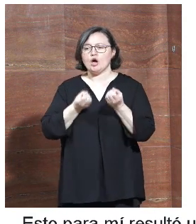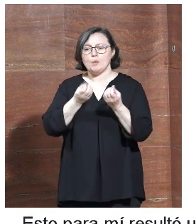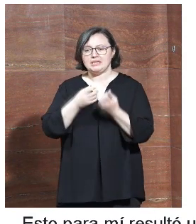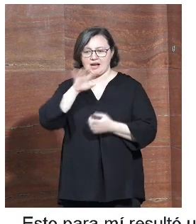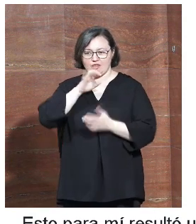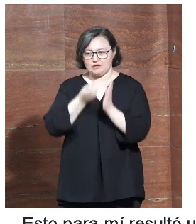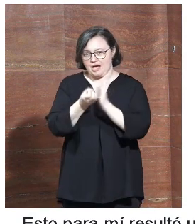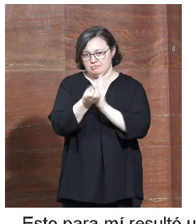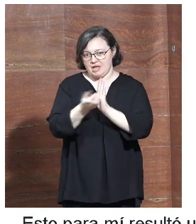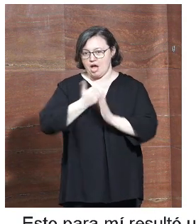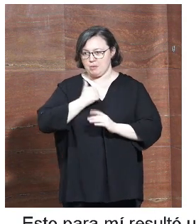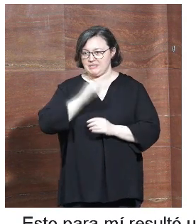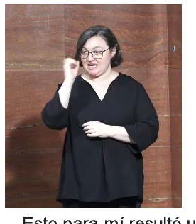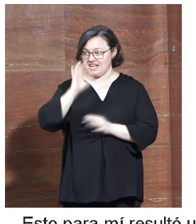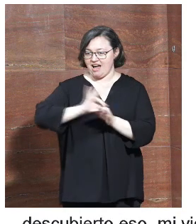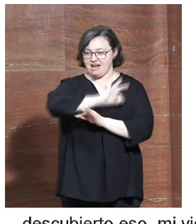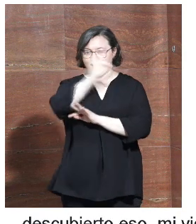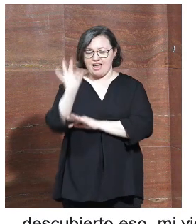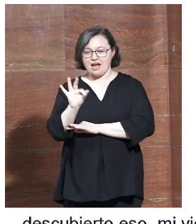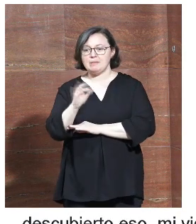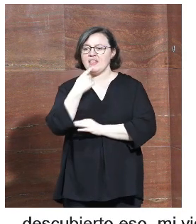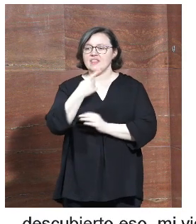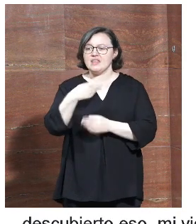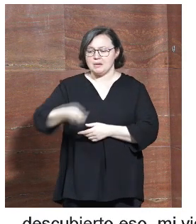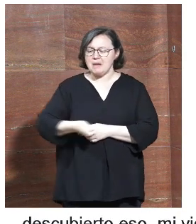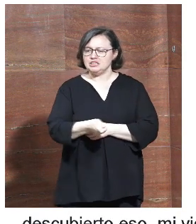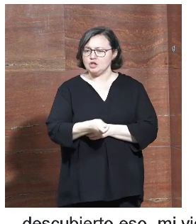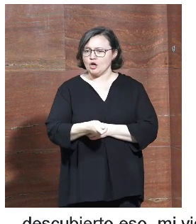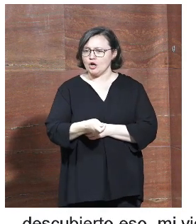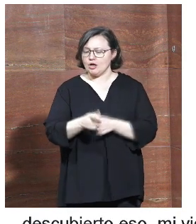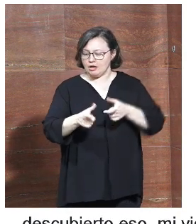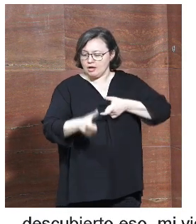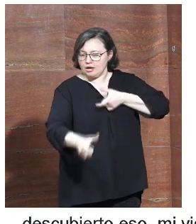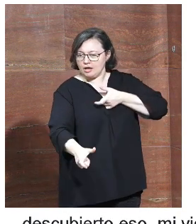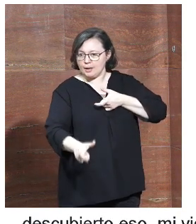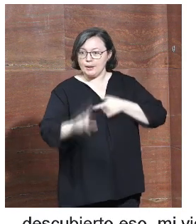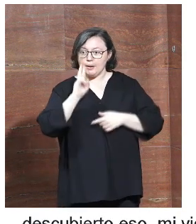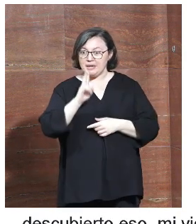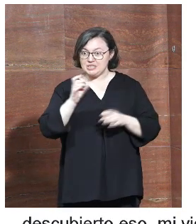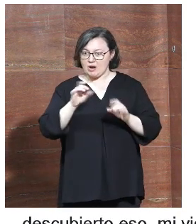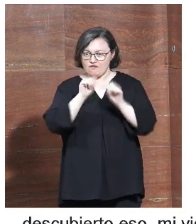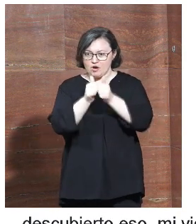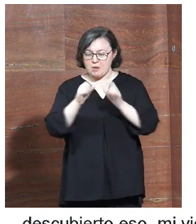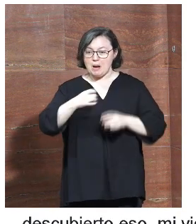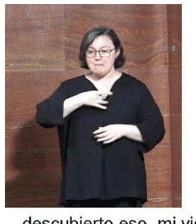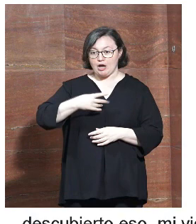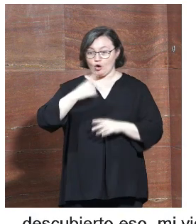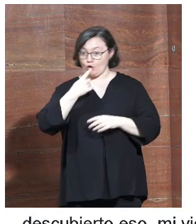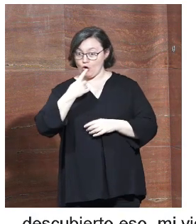y aprovechar esta charla también para explicaros que siempre que veáis un bastón de este